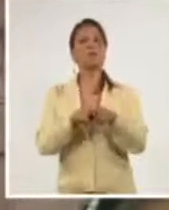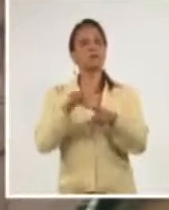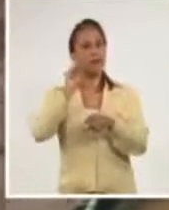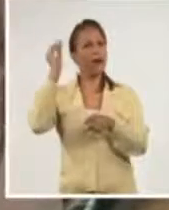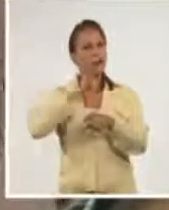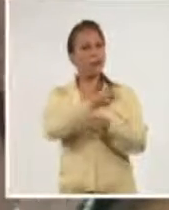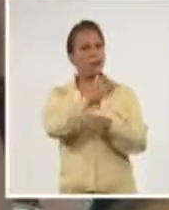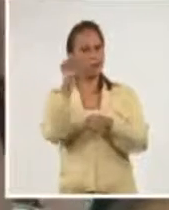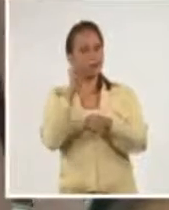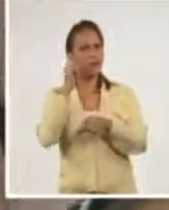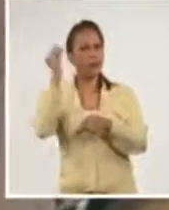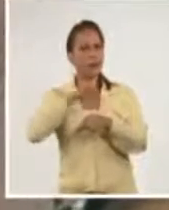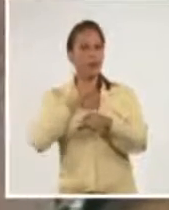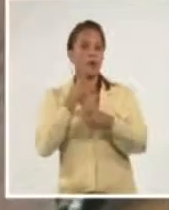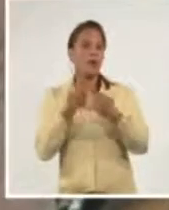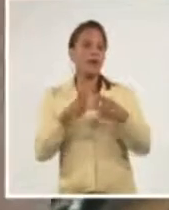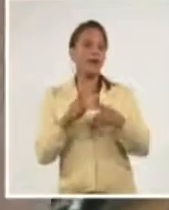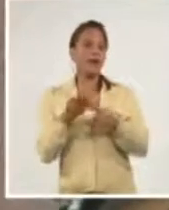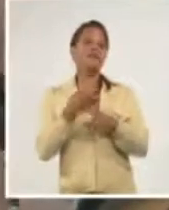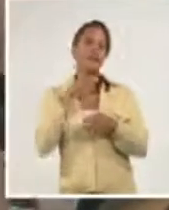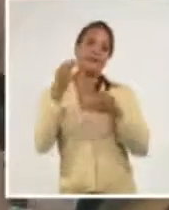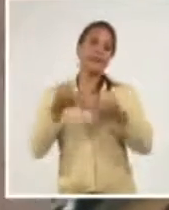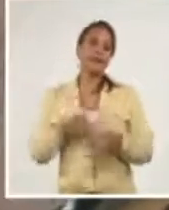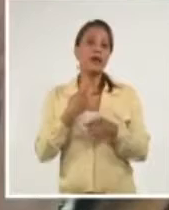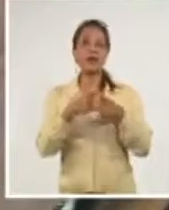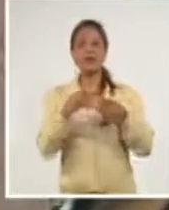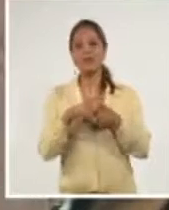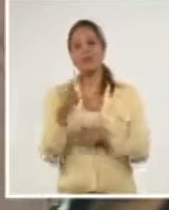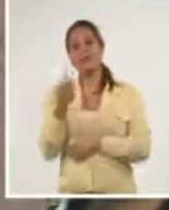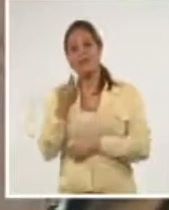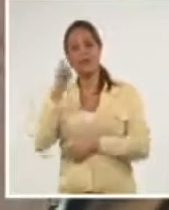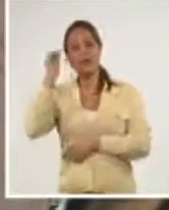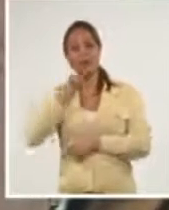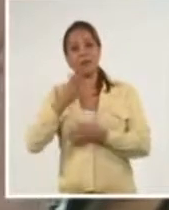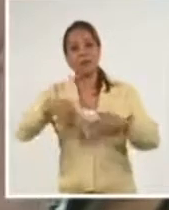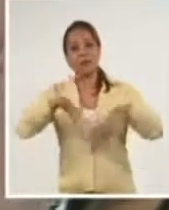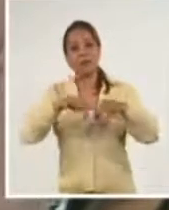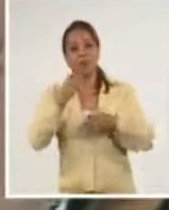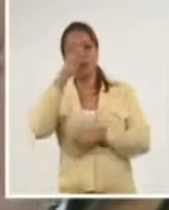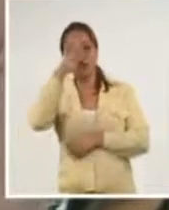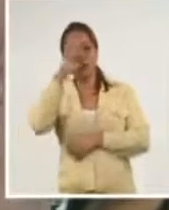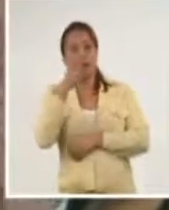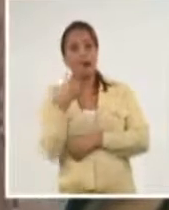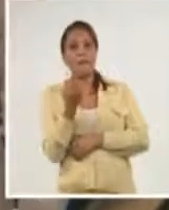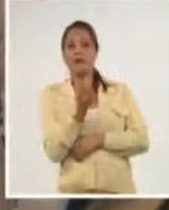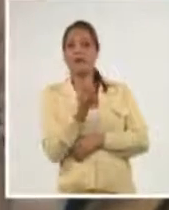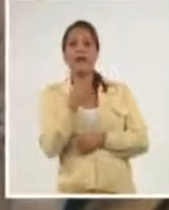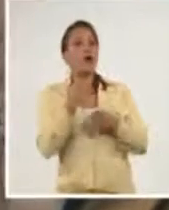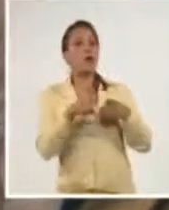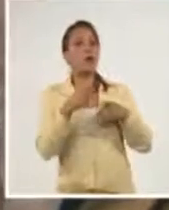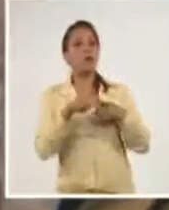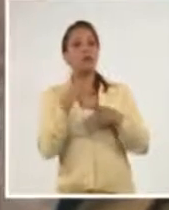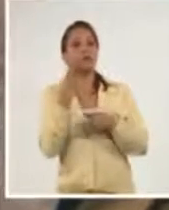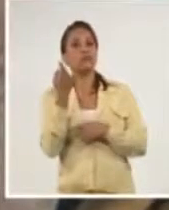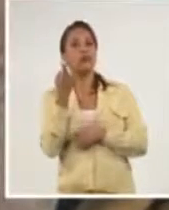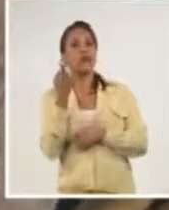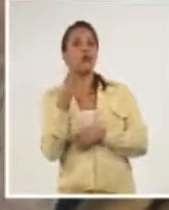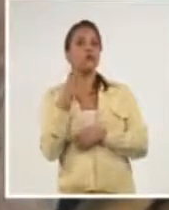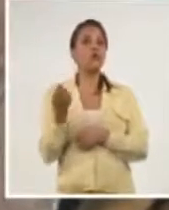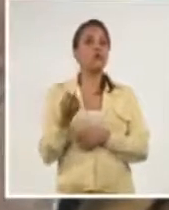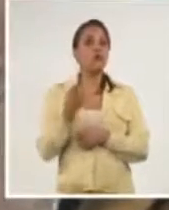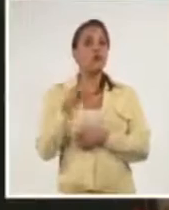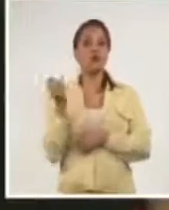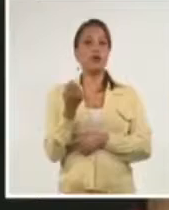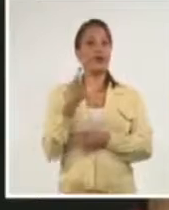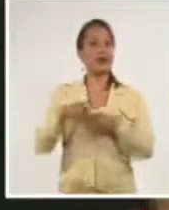lograrlo. Y los recursos, es verdad que están limitados, todos sabemos la situación que tenemos, pero hay cosas que no es de recursos, como decimos, que son los factores internos, que no son